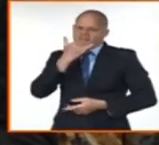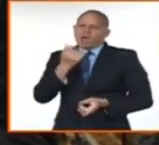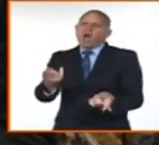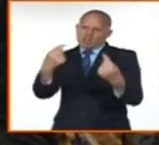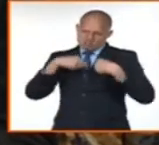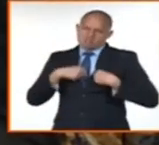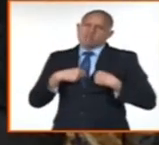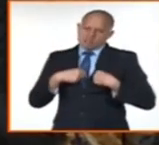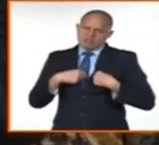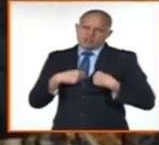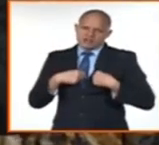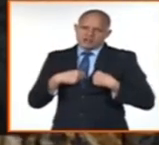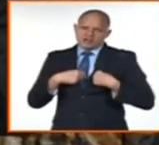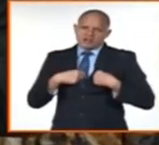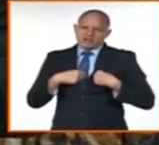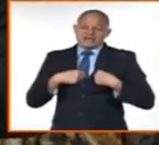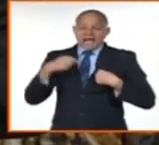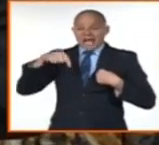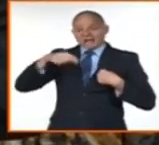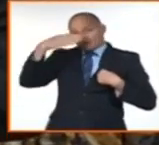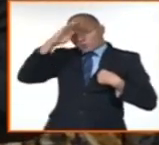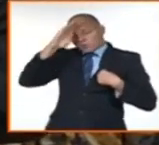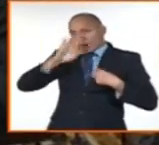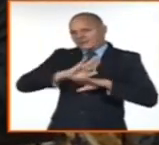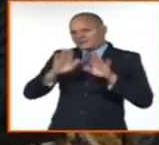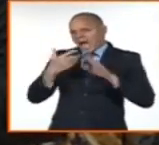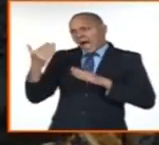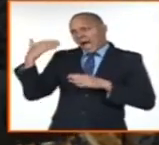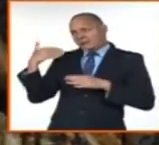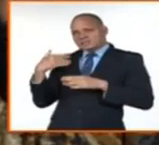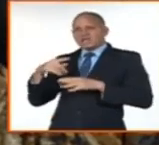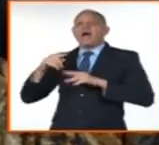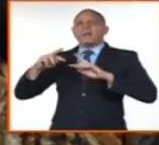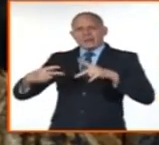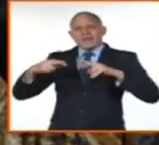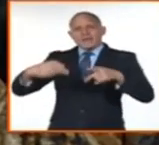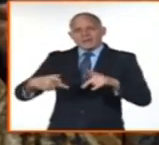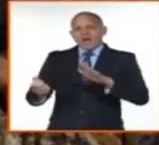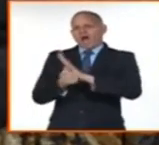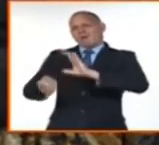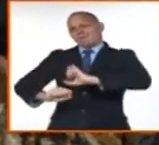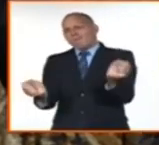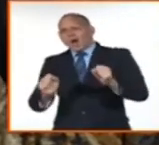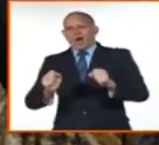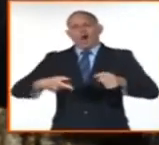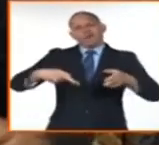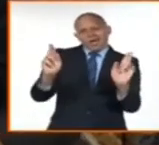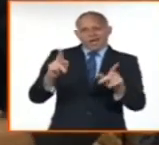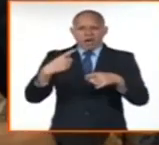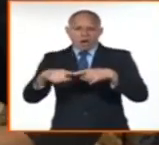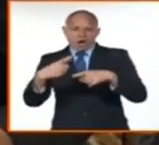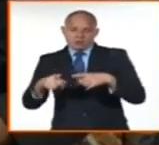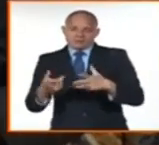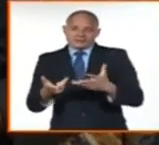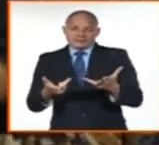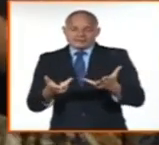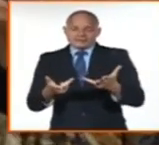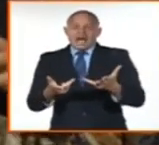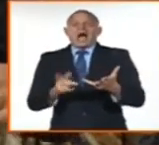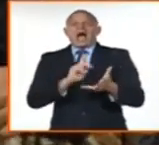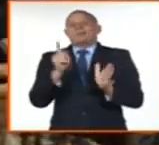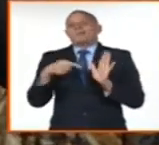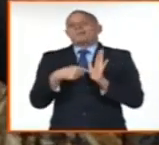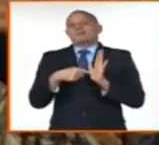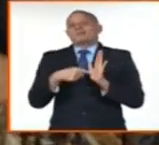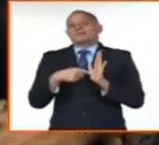Pero esa sí nos cortó entonces todas las cadenas de financiamiento, porque con eso los bancos cierran los bancos internacionales, además